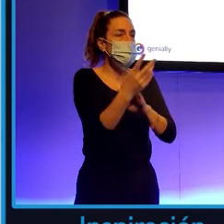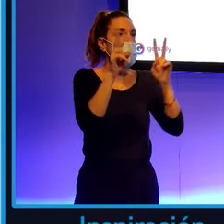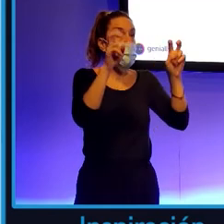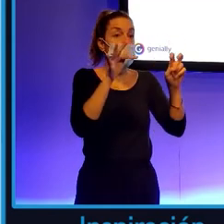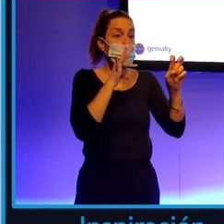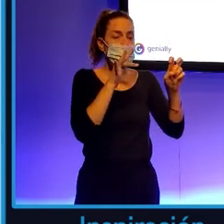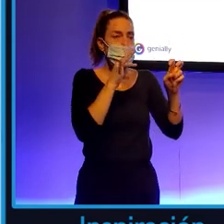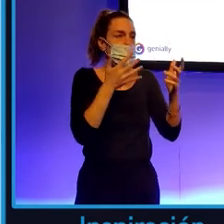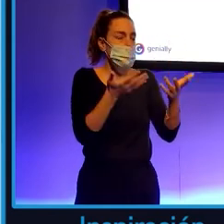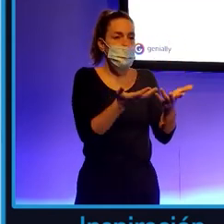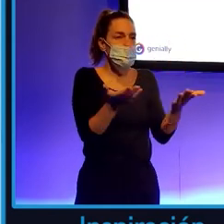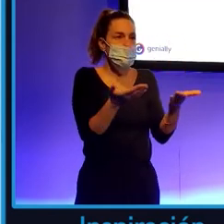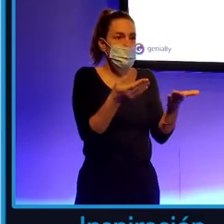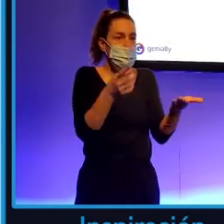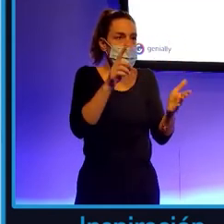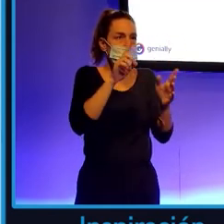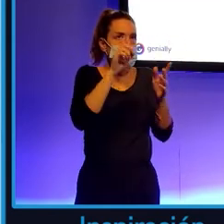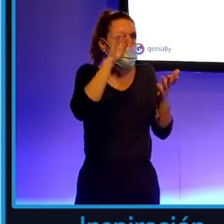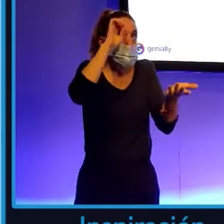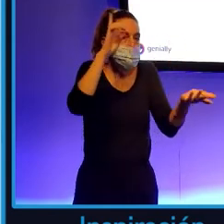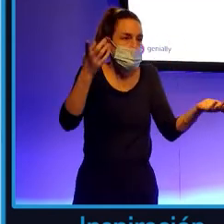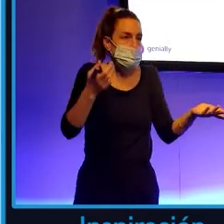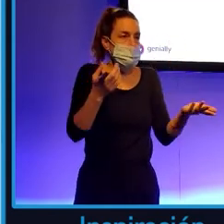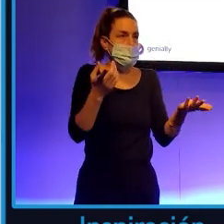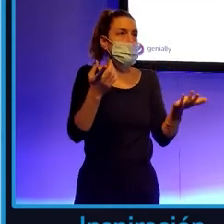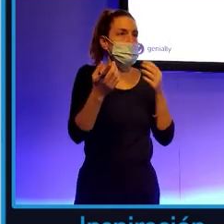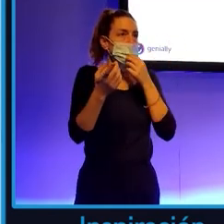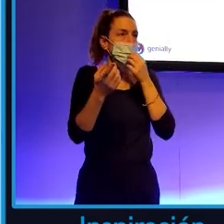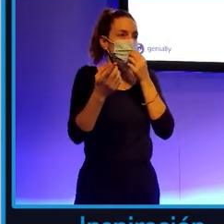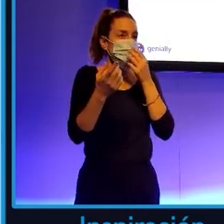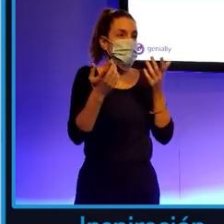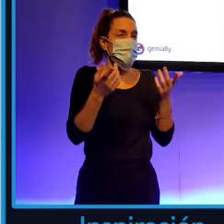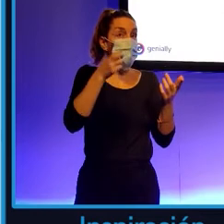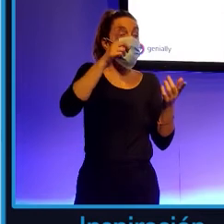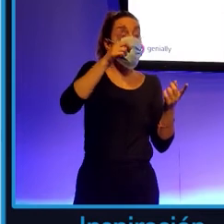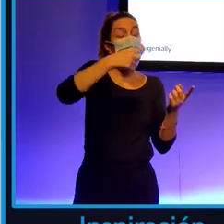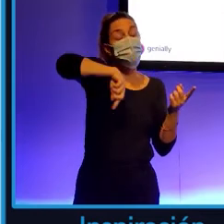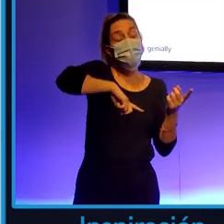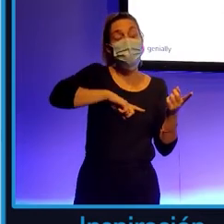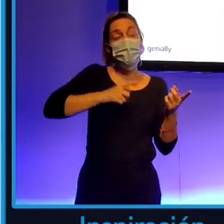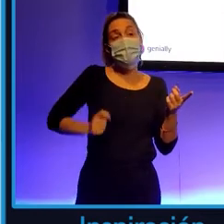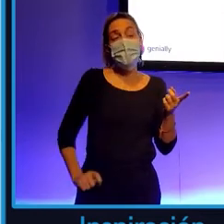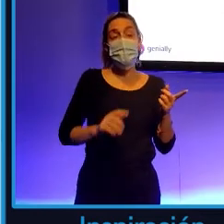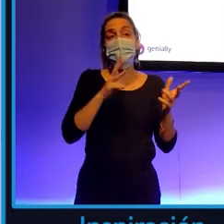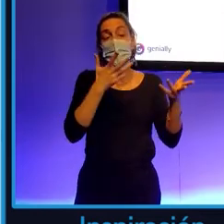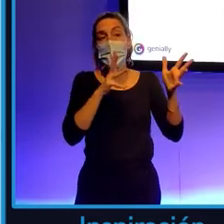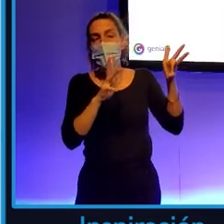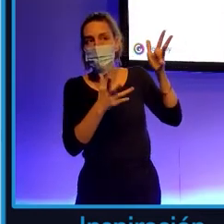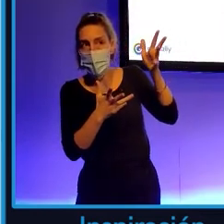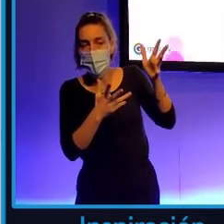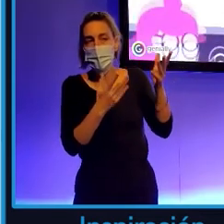los que se dedican a esto sabemos a qué es lo que va a ocurrir tenemos una idea aproximada pero no tenemos las respuestas